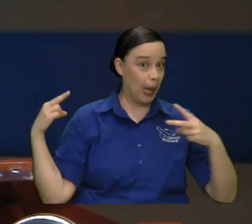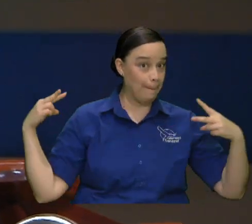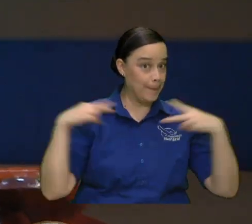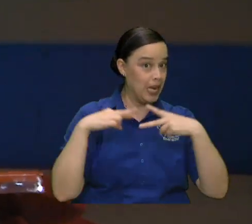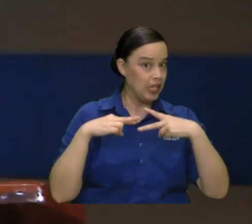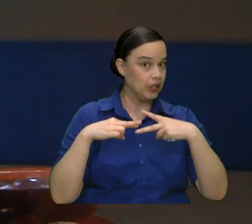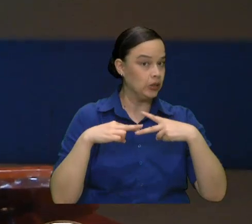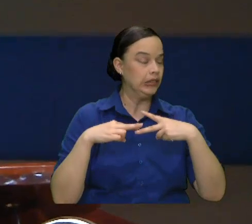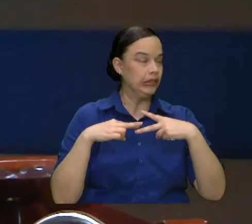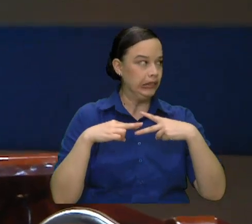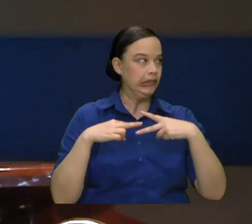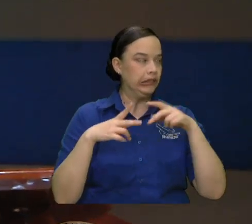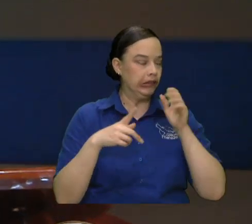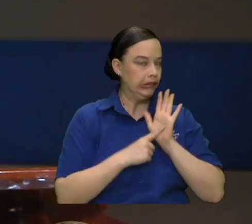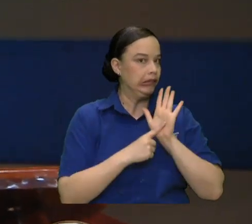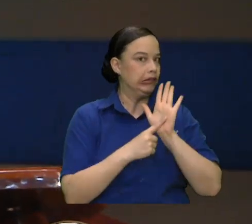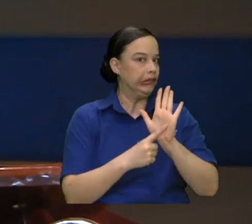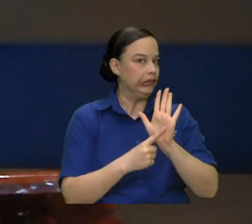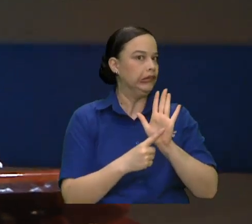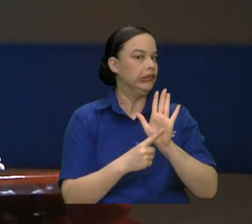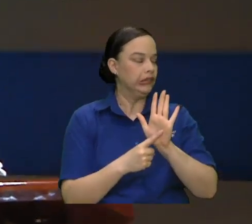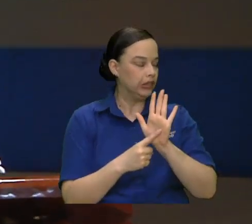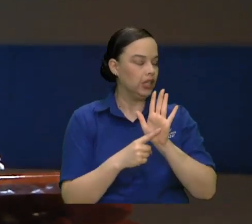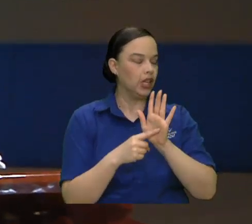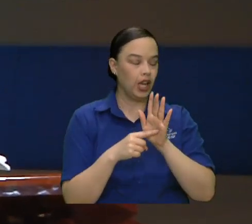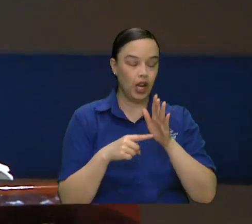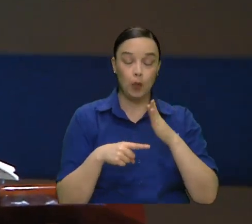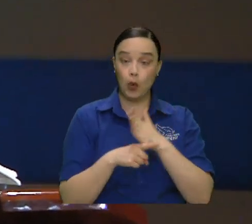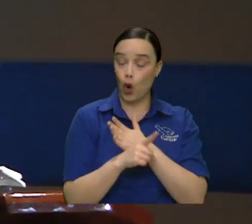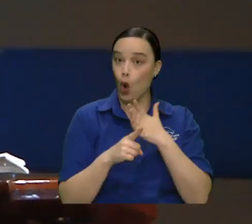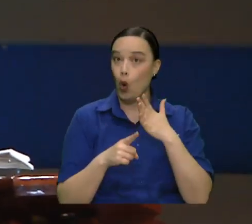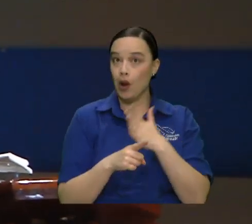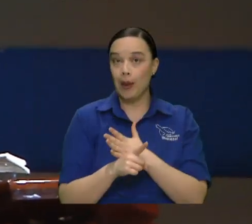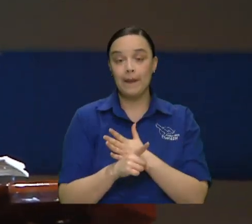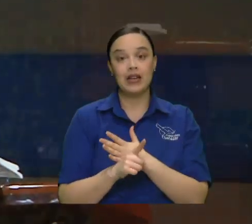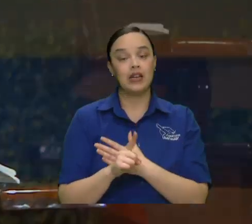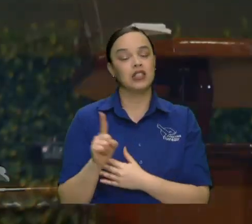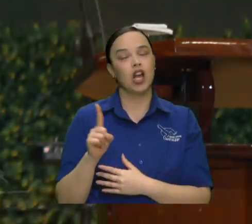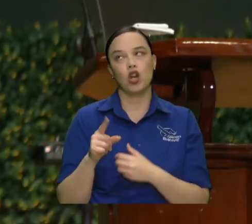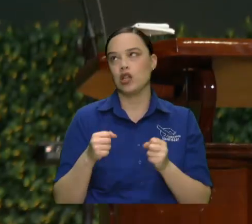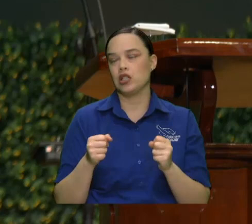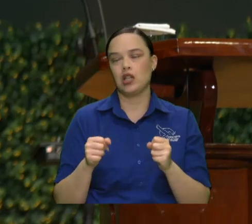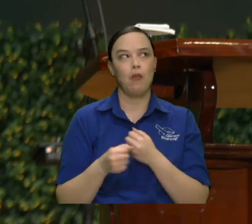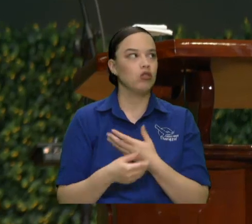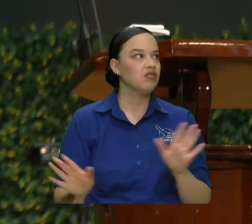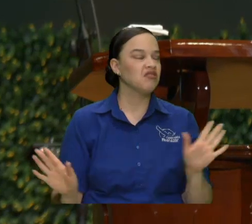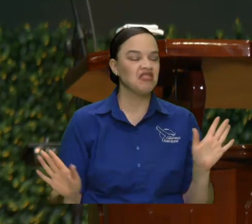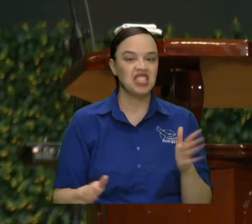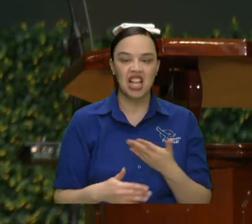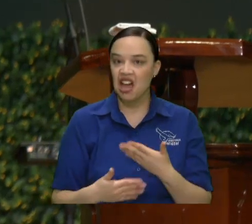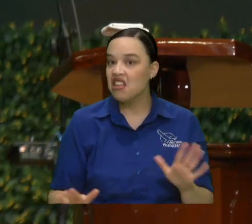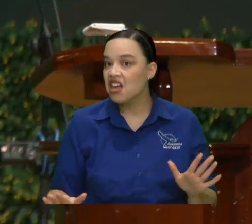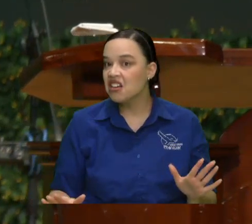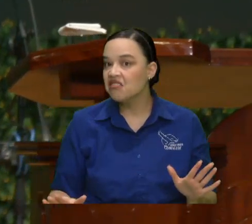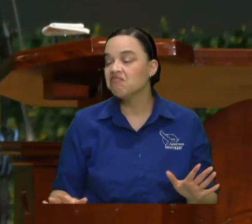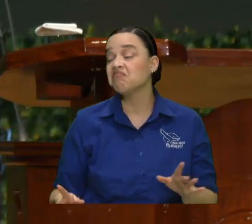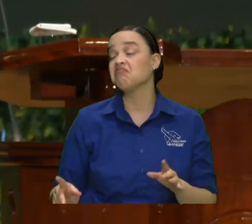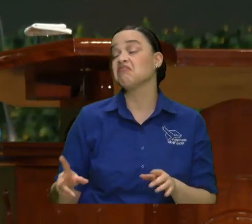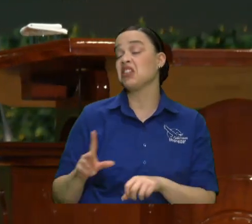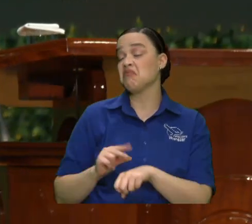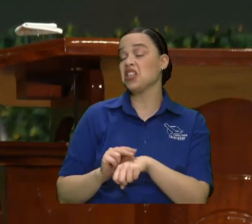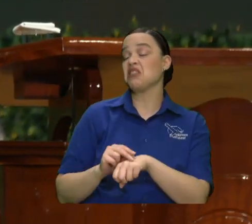y el problema es que la mayoría de veces no lo atacamos si no le damos la razón le damos chance y